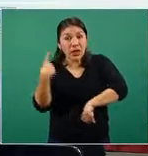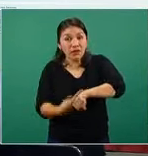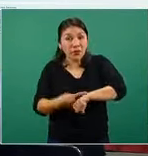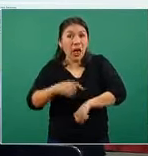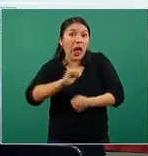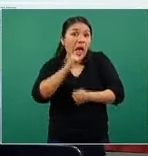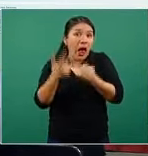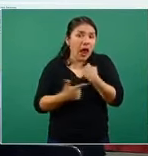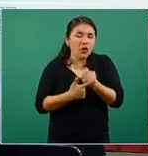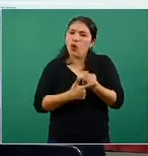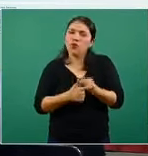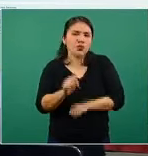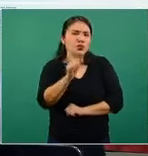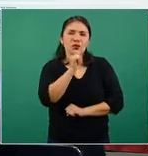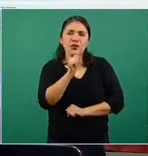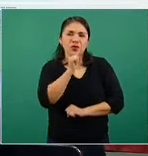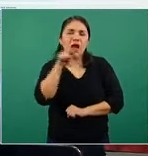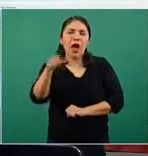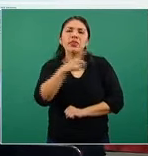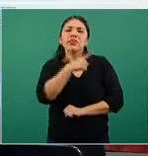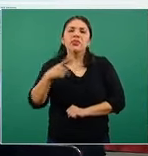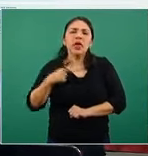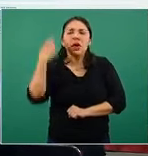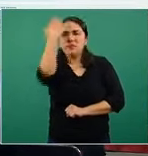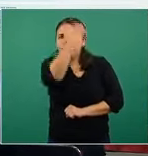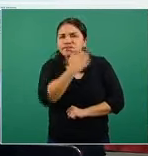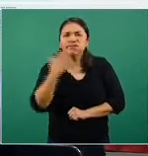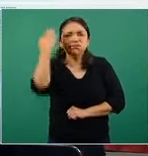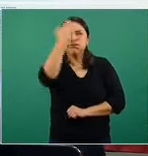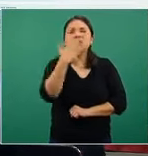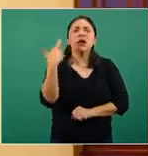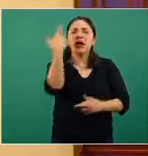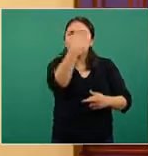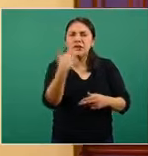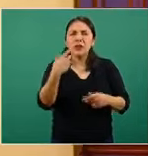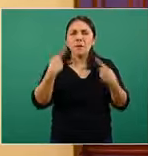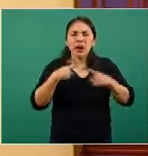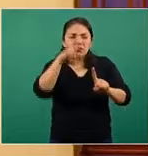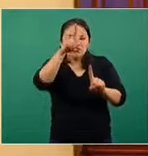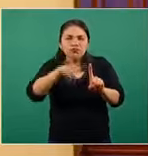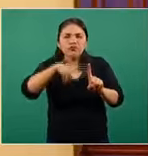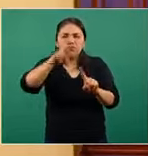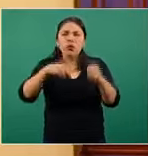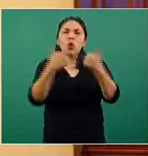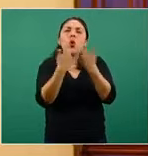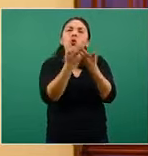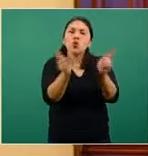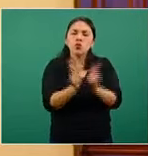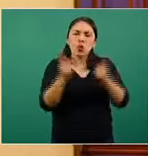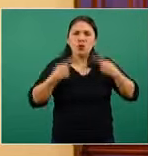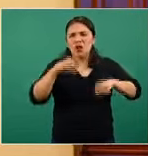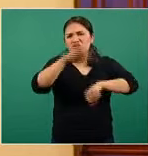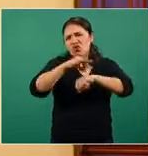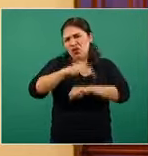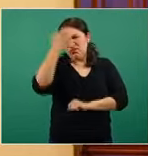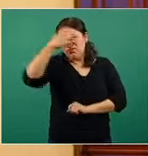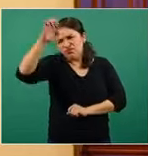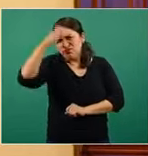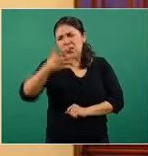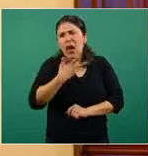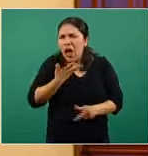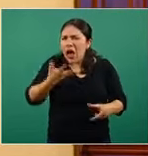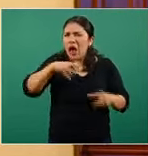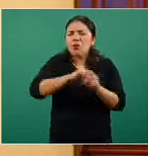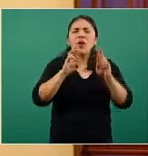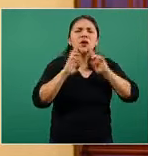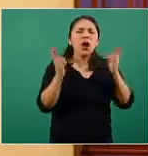del ESAVI grave. Esto es algo que se tiene que dictaminar, que se hace a través de la revisión también de un grupo de expertos que está integrado y que sesiona